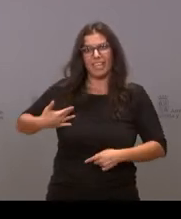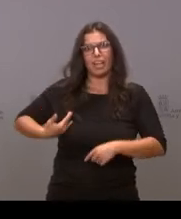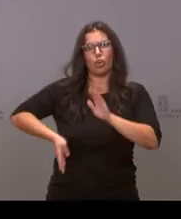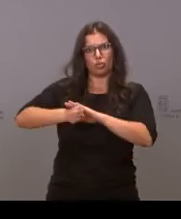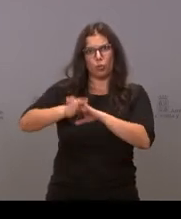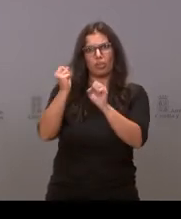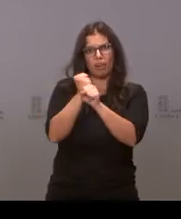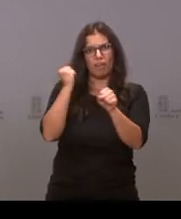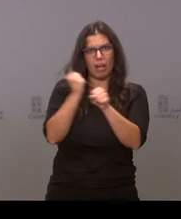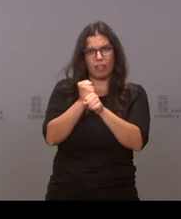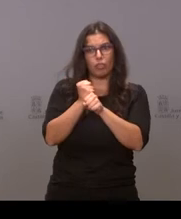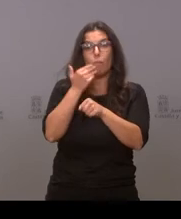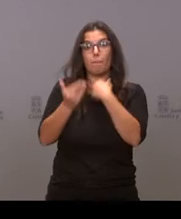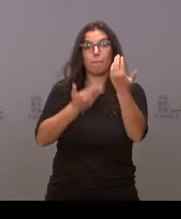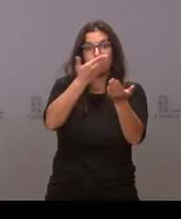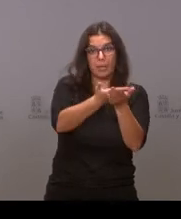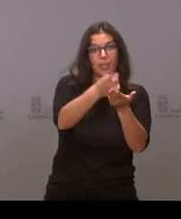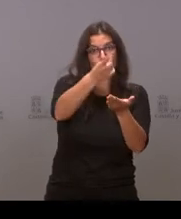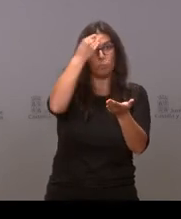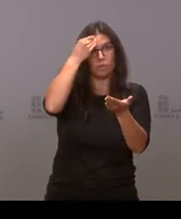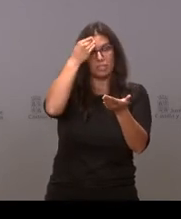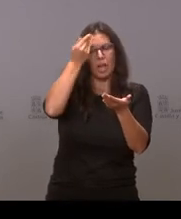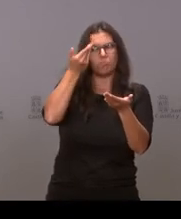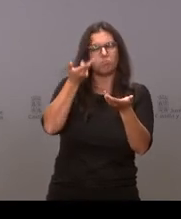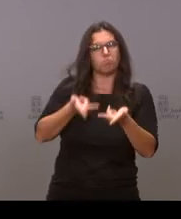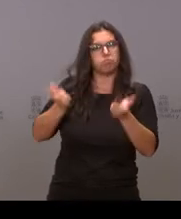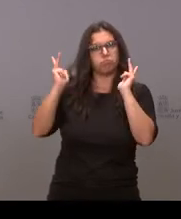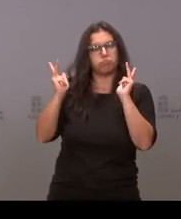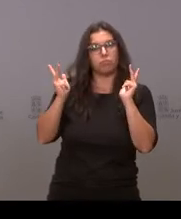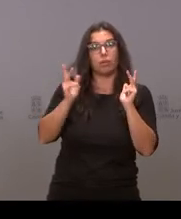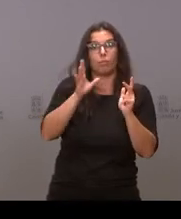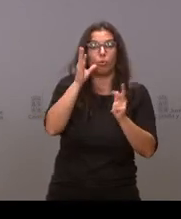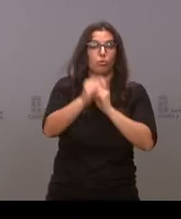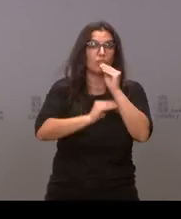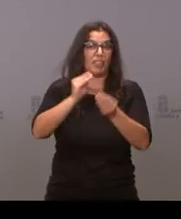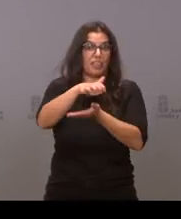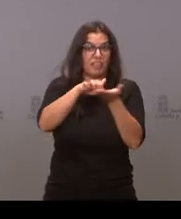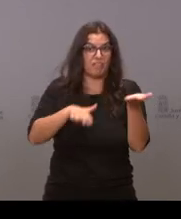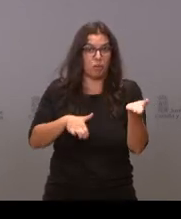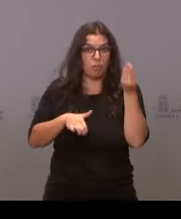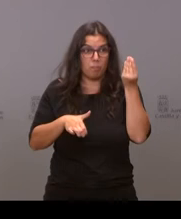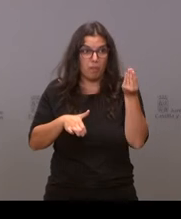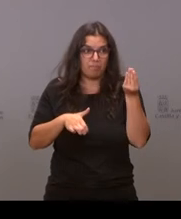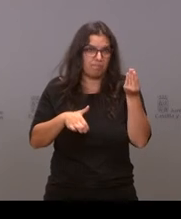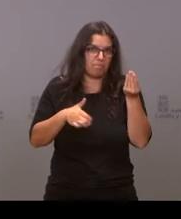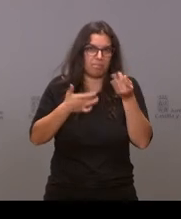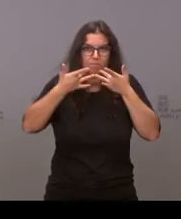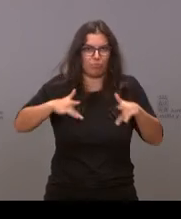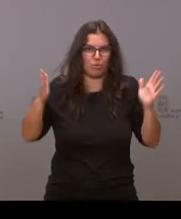y lo soliciten así se les deniegue porque se hace en base a unos informes que desde luego son subjetivos